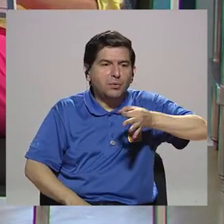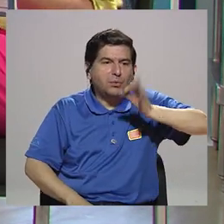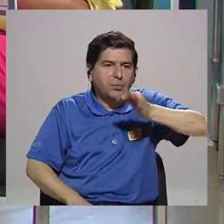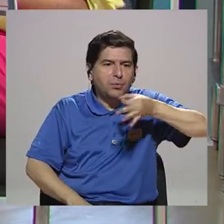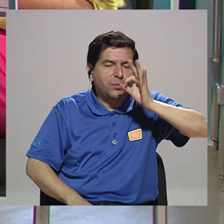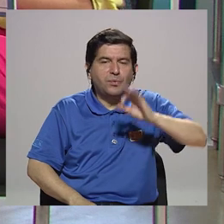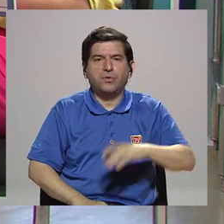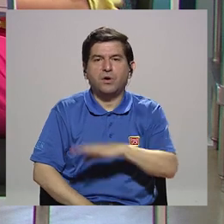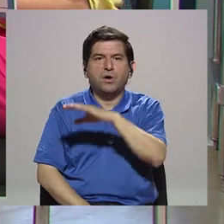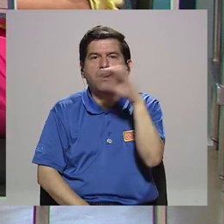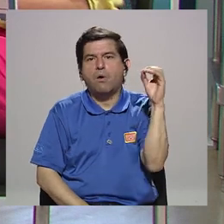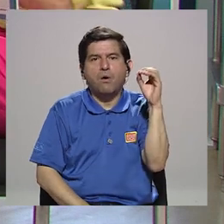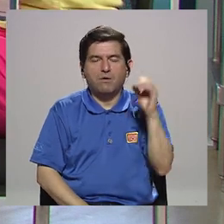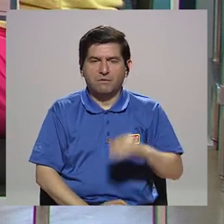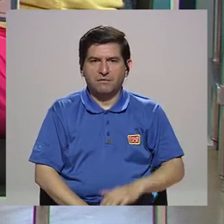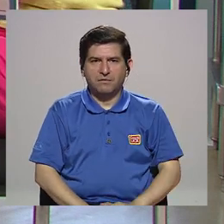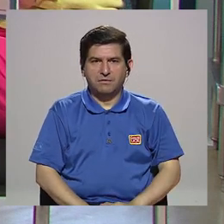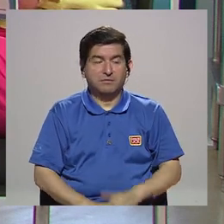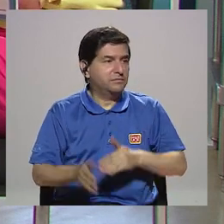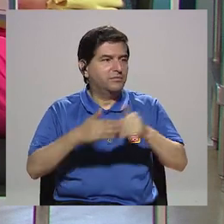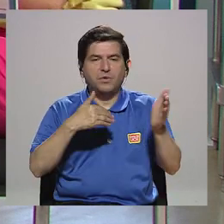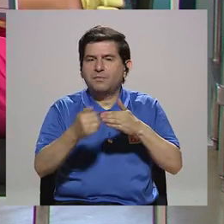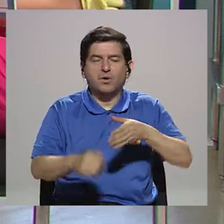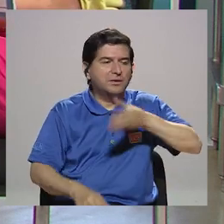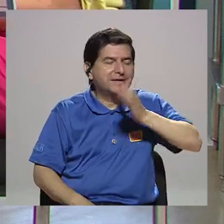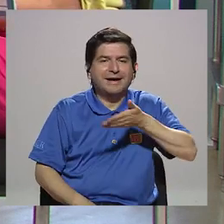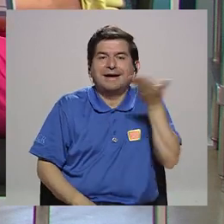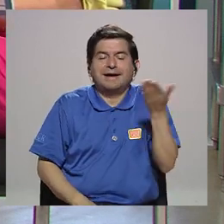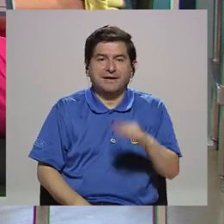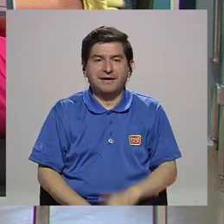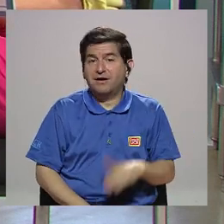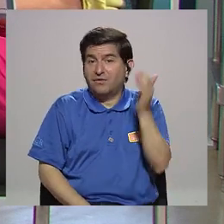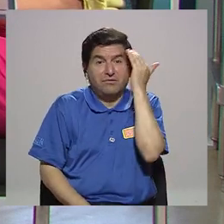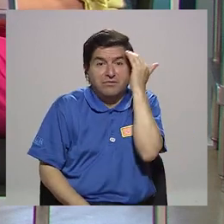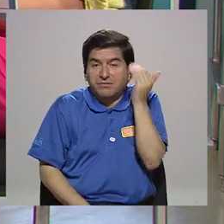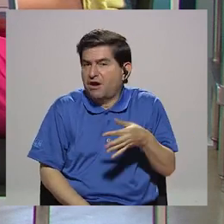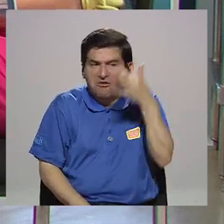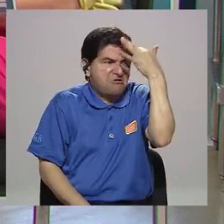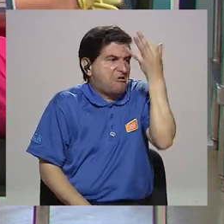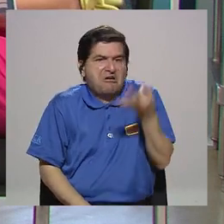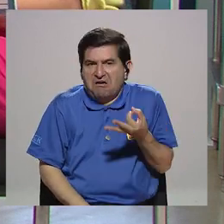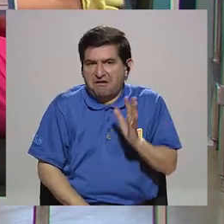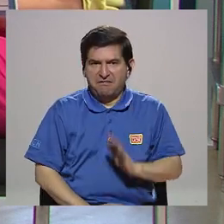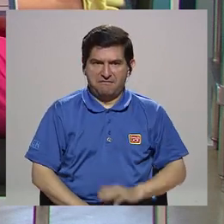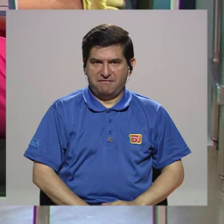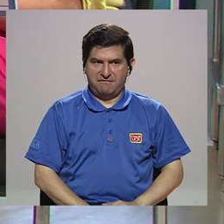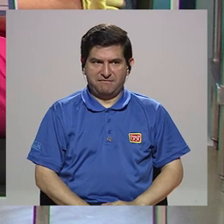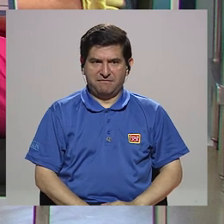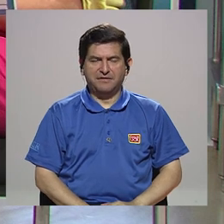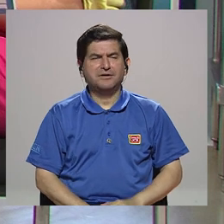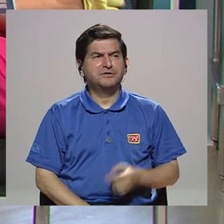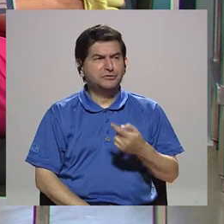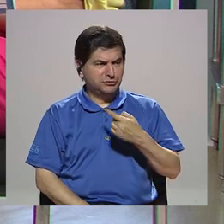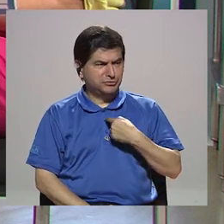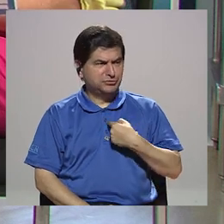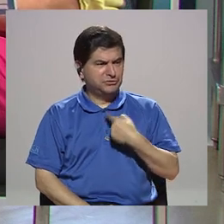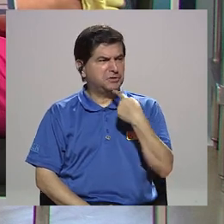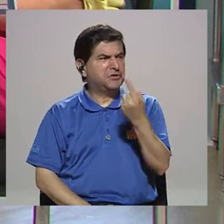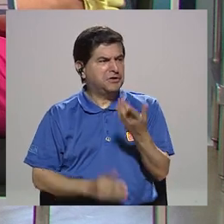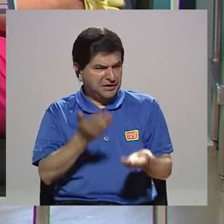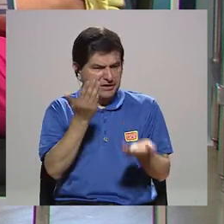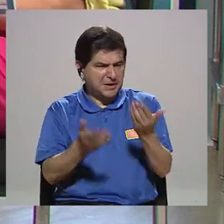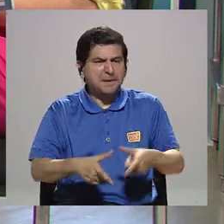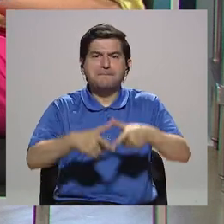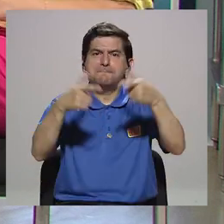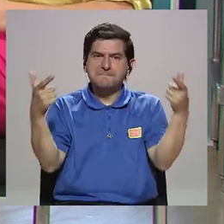y no, ¿verdad? O lo que estén tomando, ¿verdad? O tal vez no saben o no creen o... Yo me